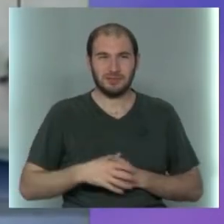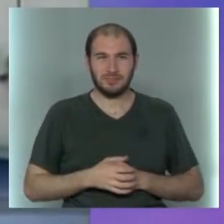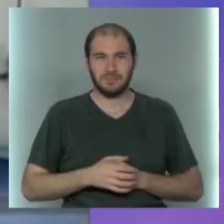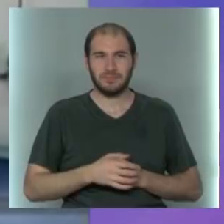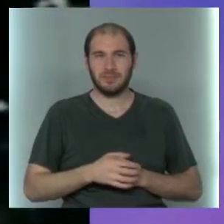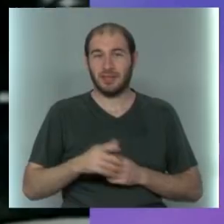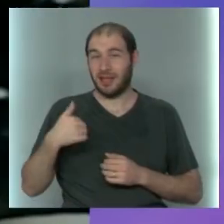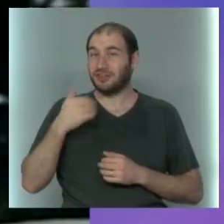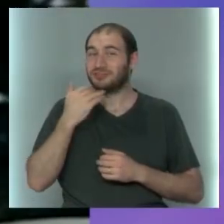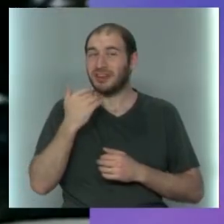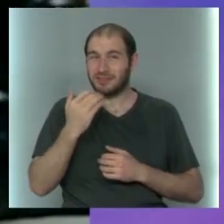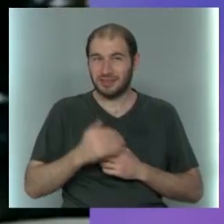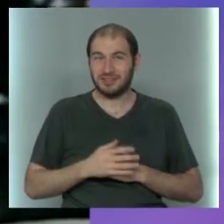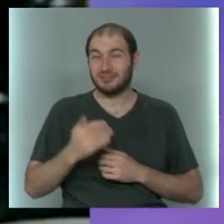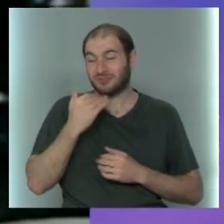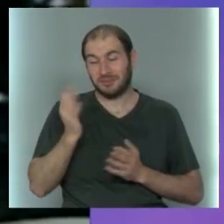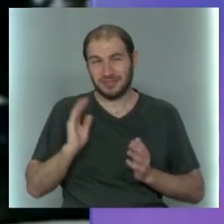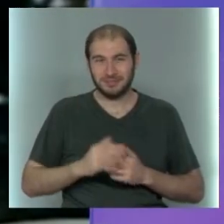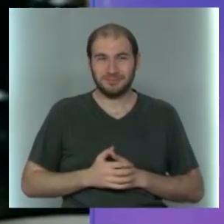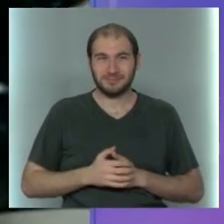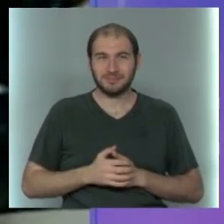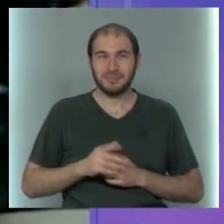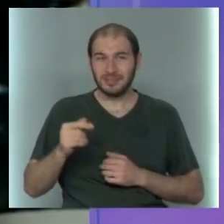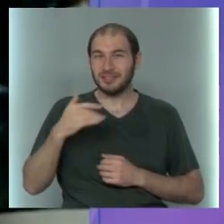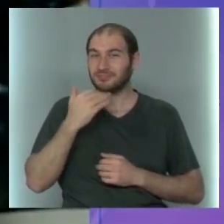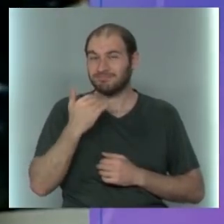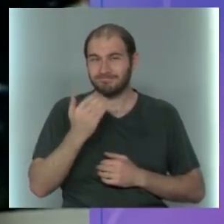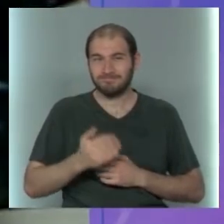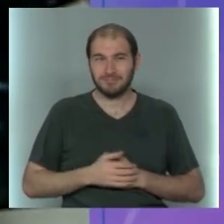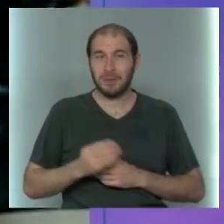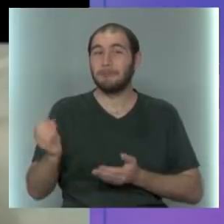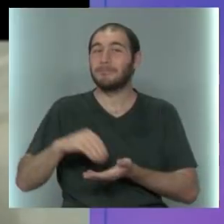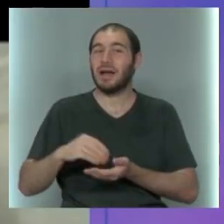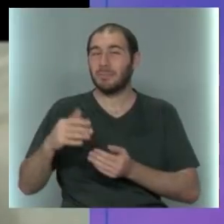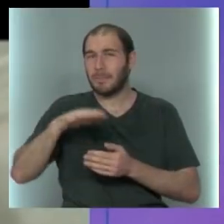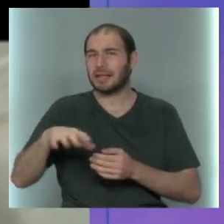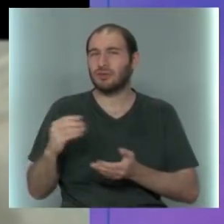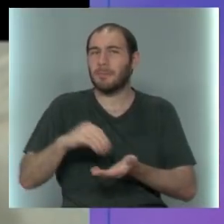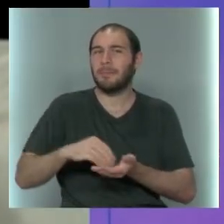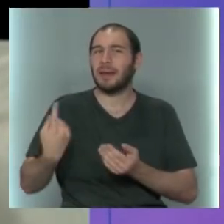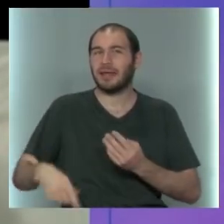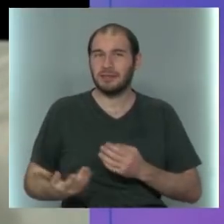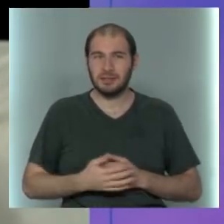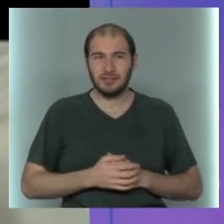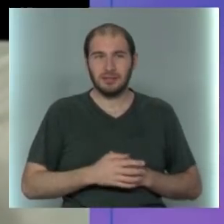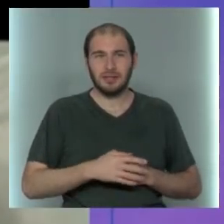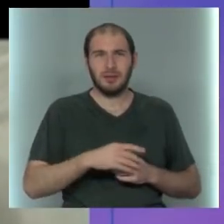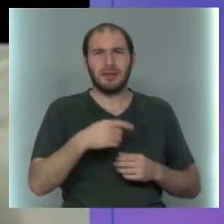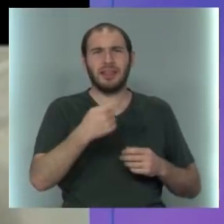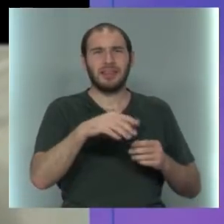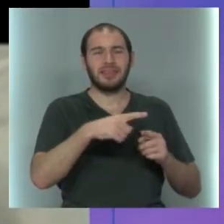Esa no la tenía, esa la verdad no la tenía. ¿Para qué más te sirve? Para bajar los